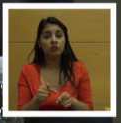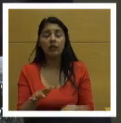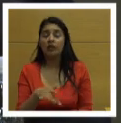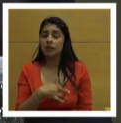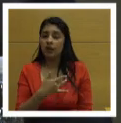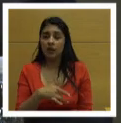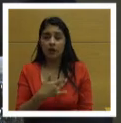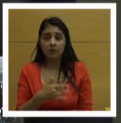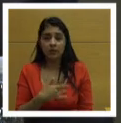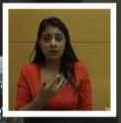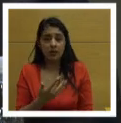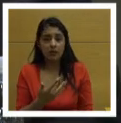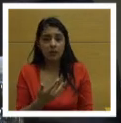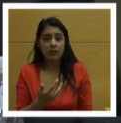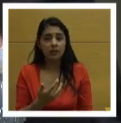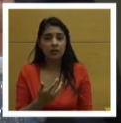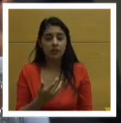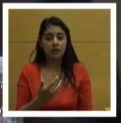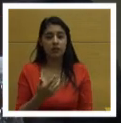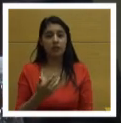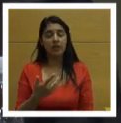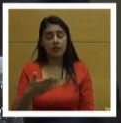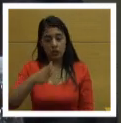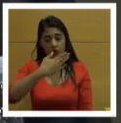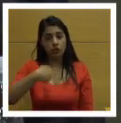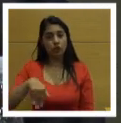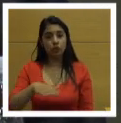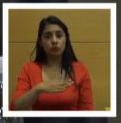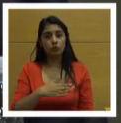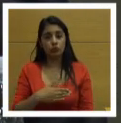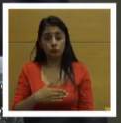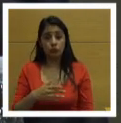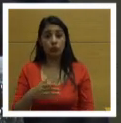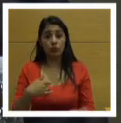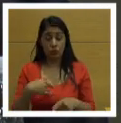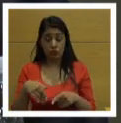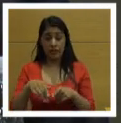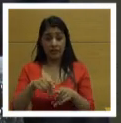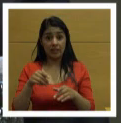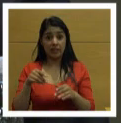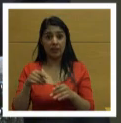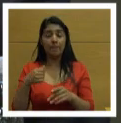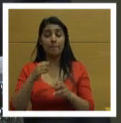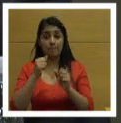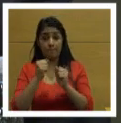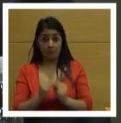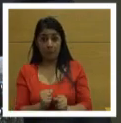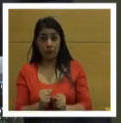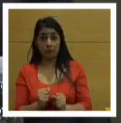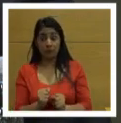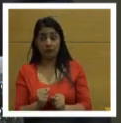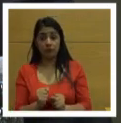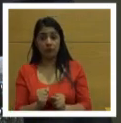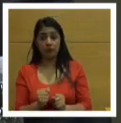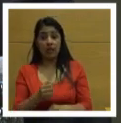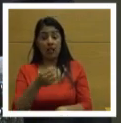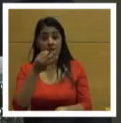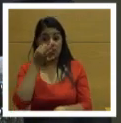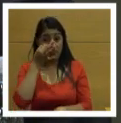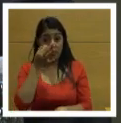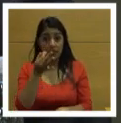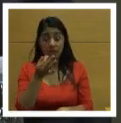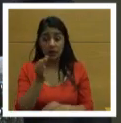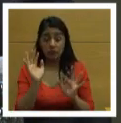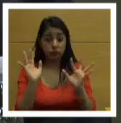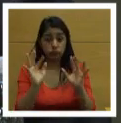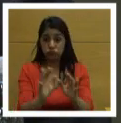lamentables como el antes referido y del que nosotros tuvimos desde la sala de audiencia la posibilidad de apreciar un